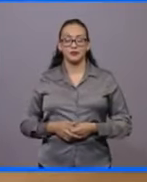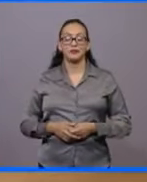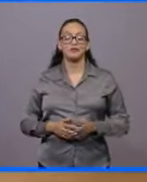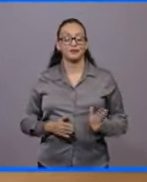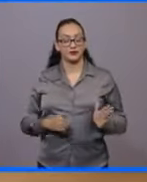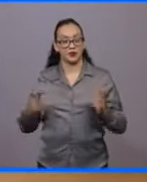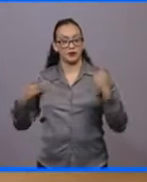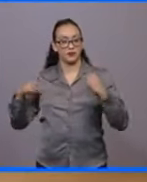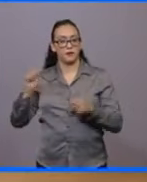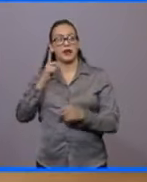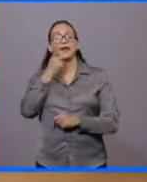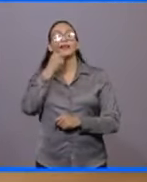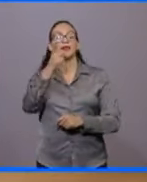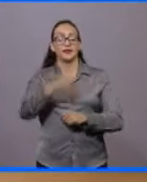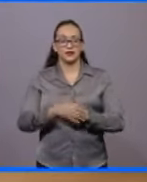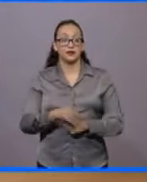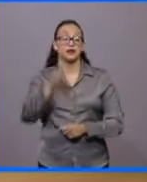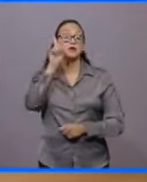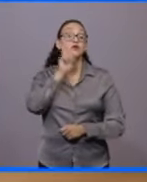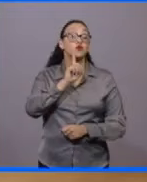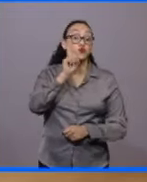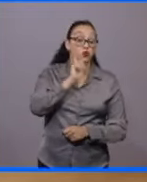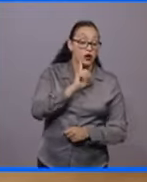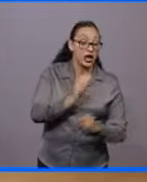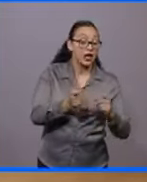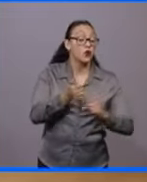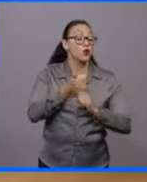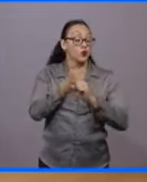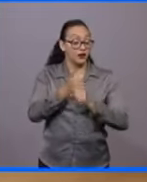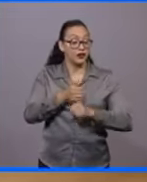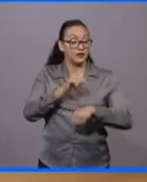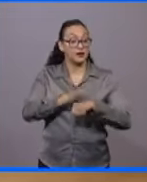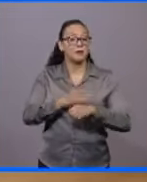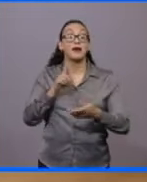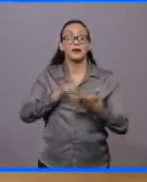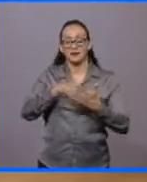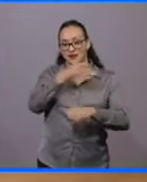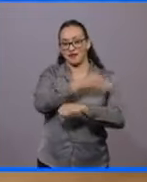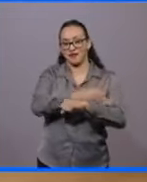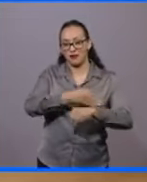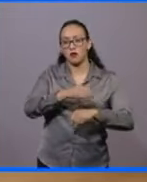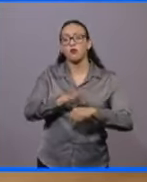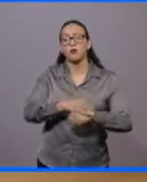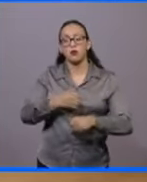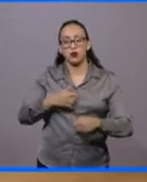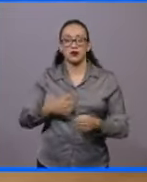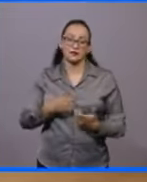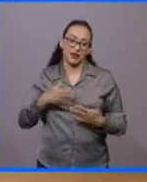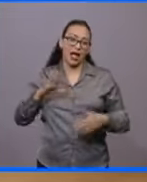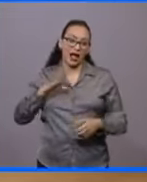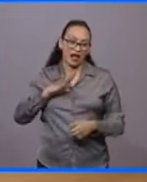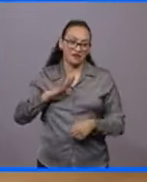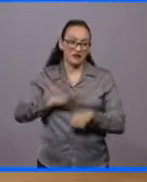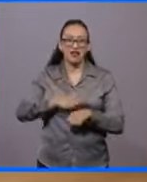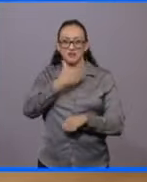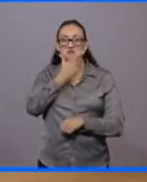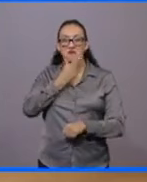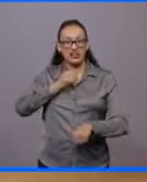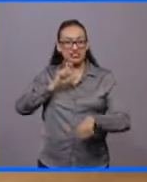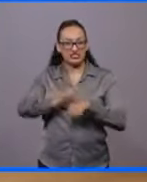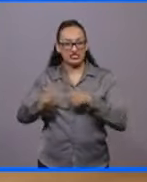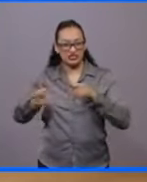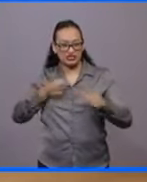En tanto, expertos afirman que las mujeres son más vulnerables a padecer violencia intrafamiliar debido al sistema patriarcal, pero que también